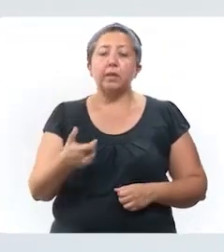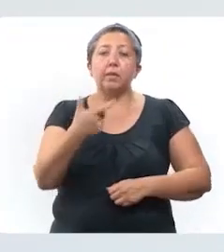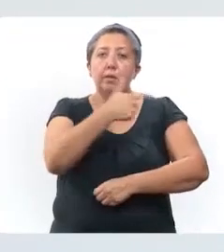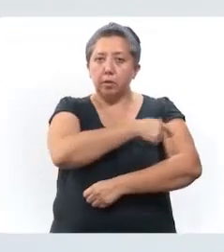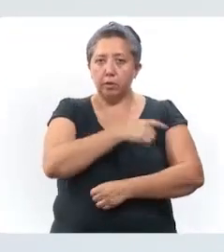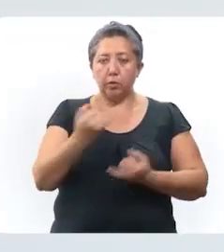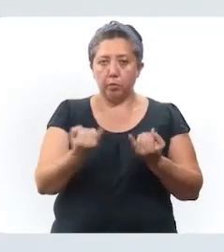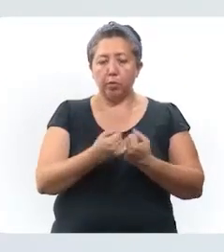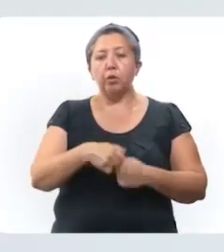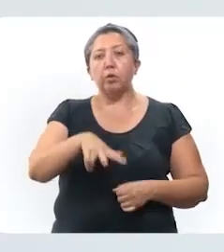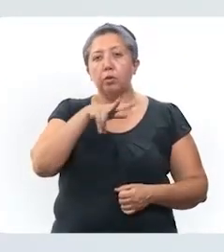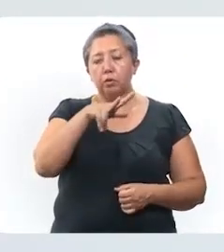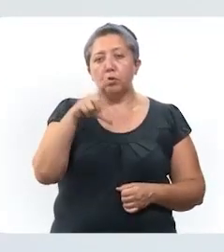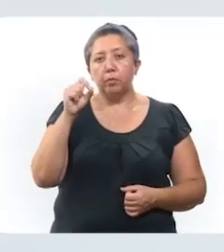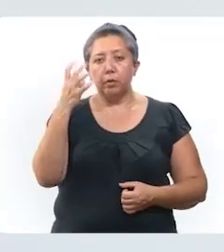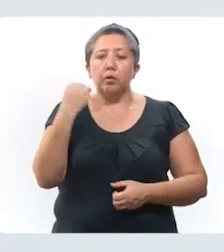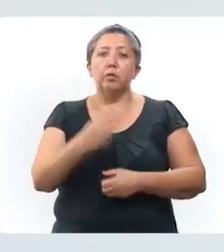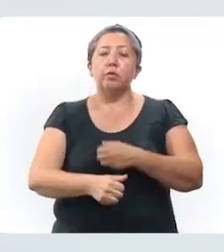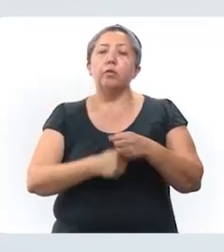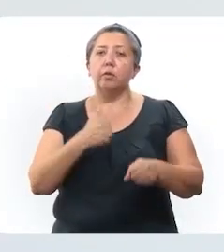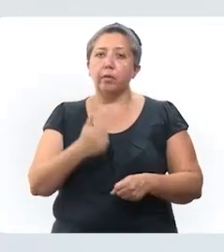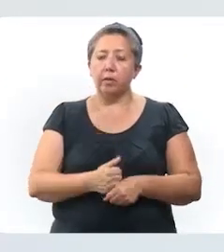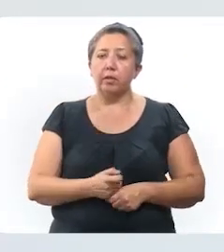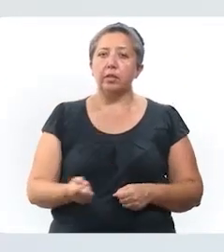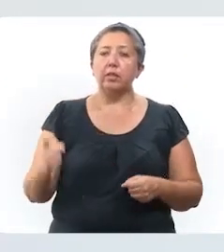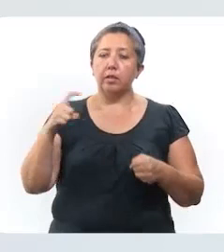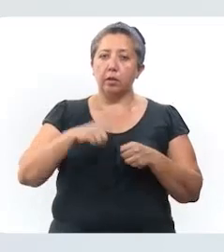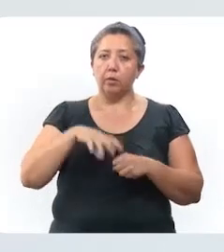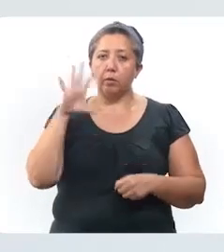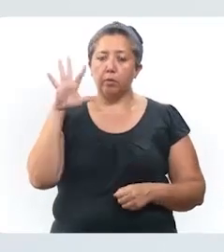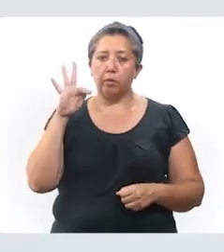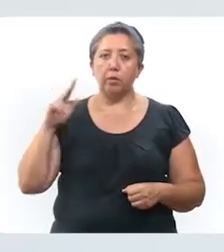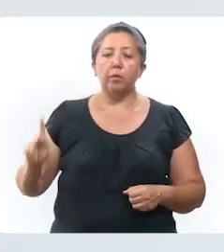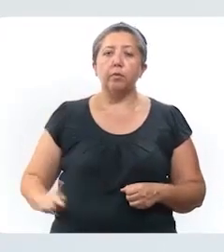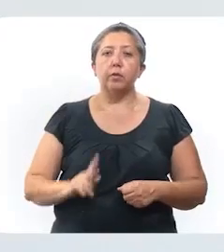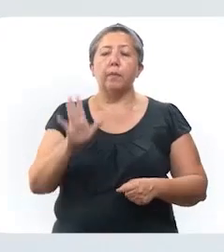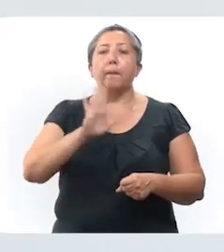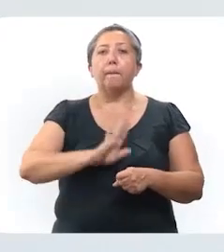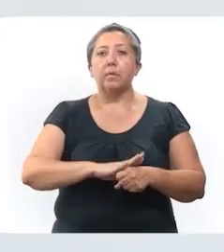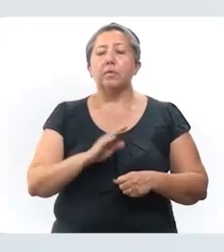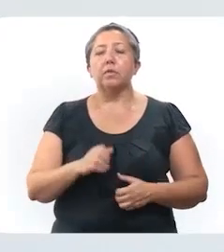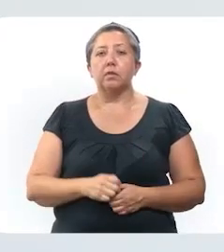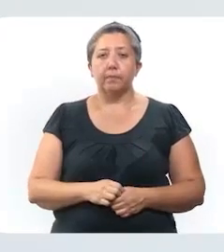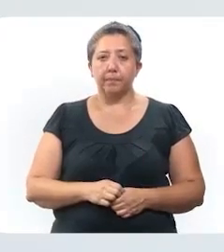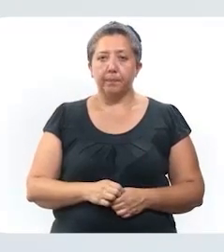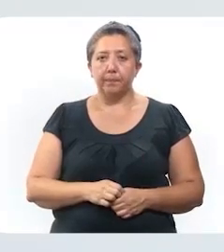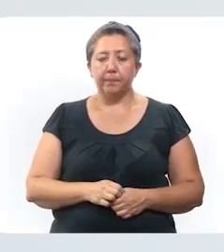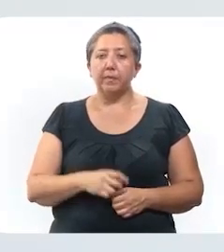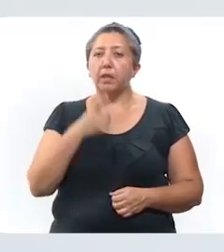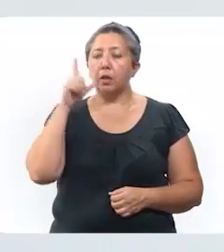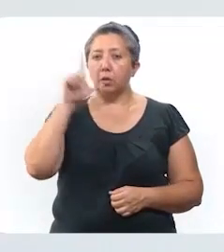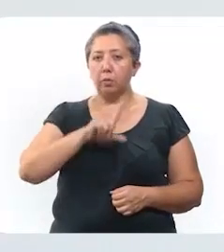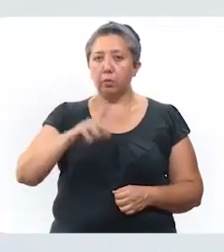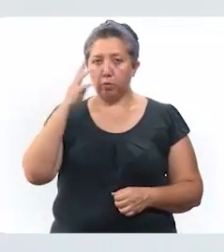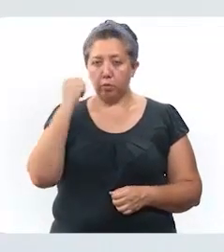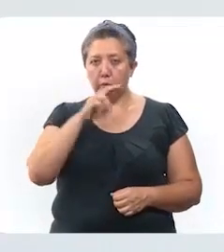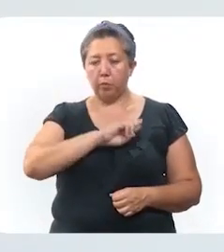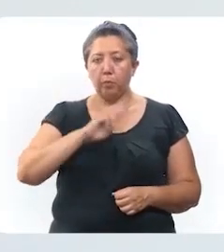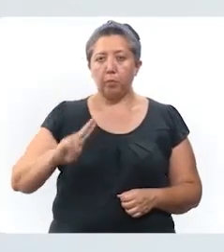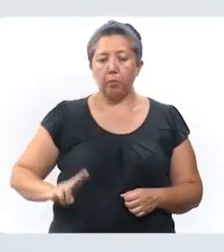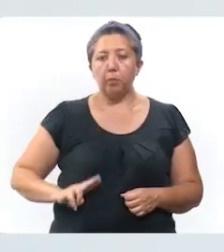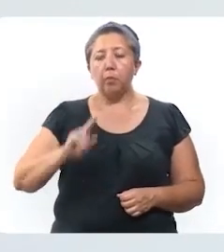vacunación igual para jóvenes de 18 a 29 años pertenecientes a 40 municipios más del interior del estado. El lunes 9,